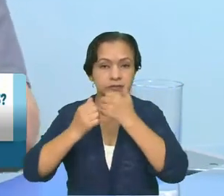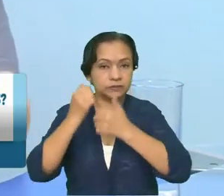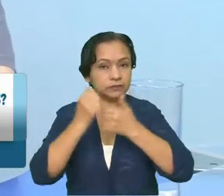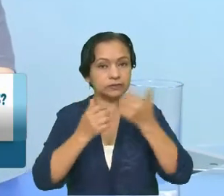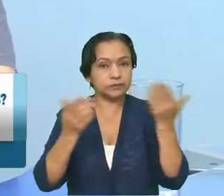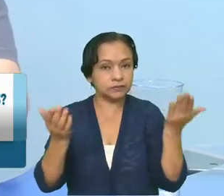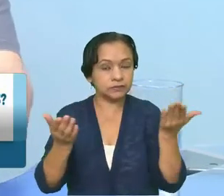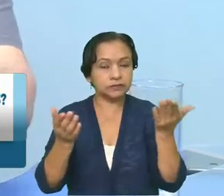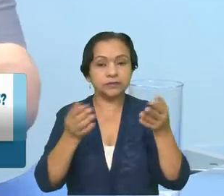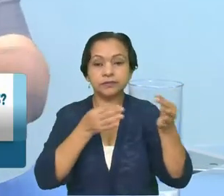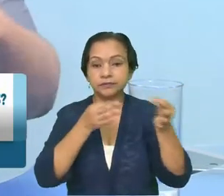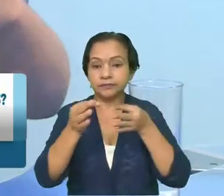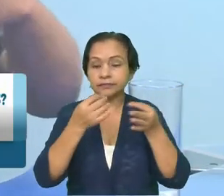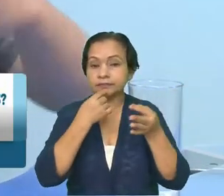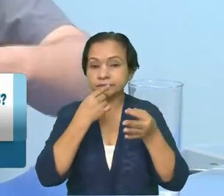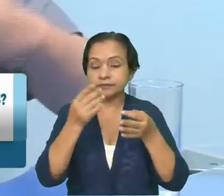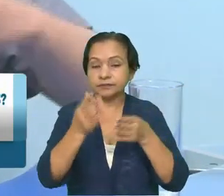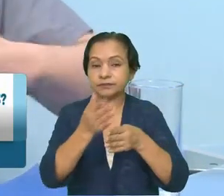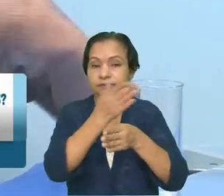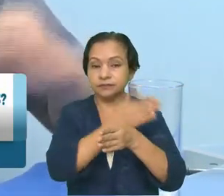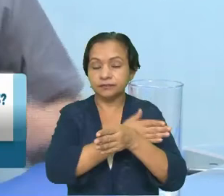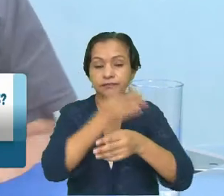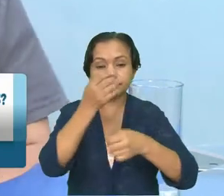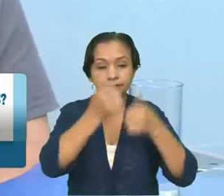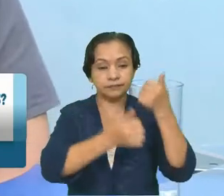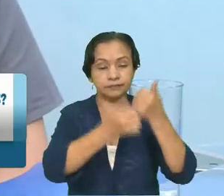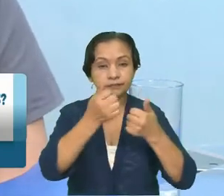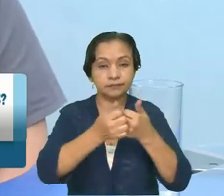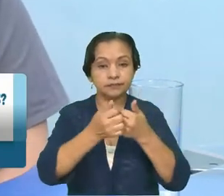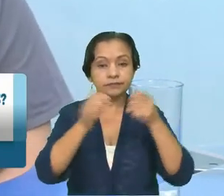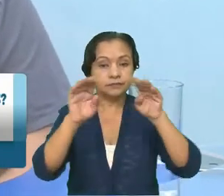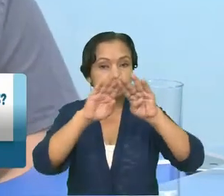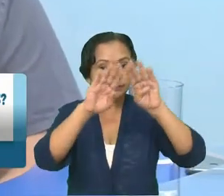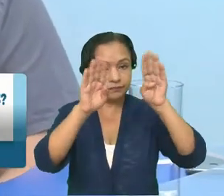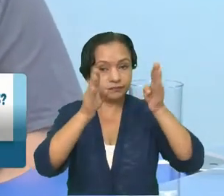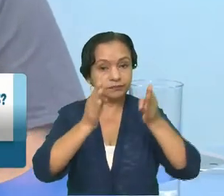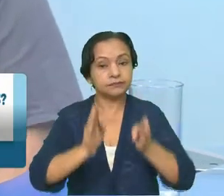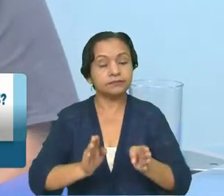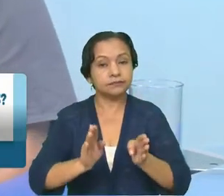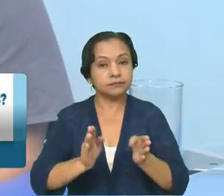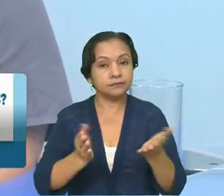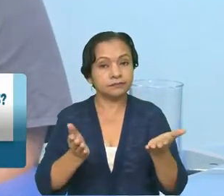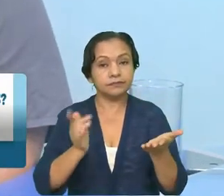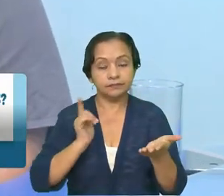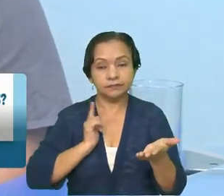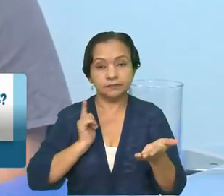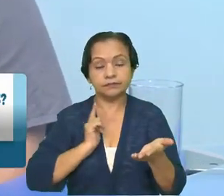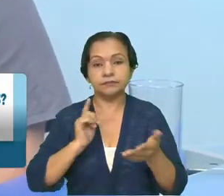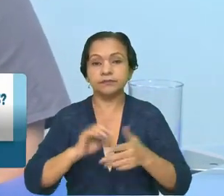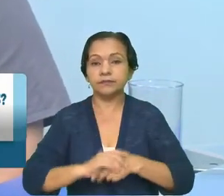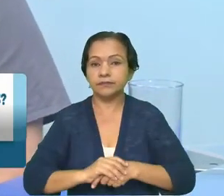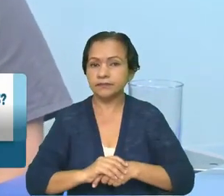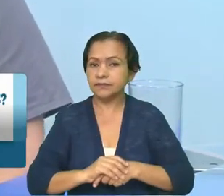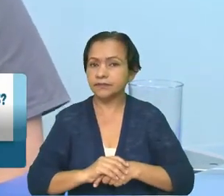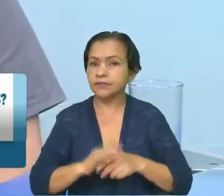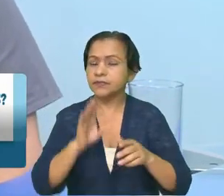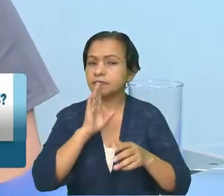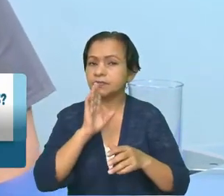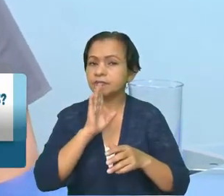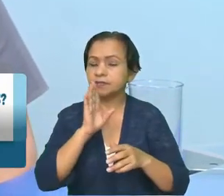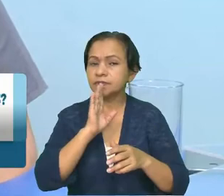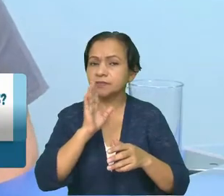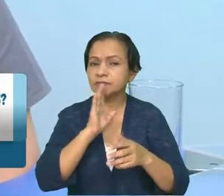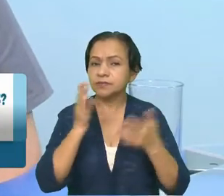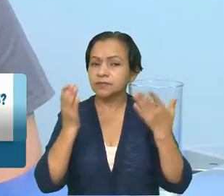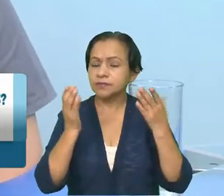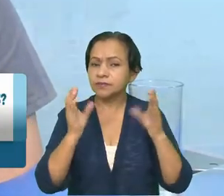lesiones que explican todos los episodios clínicos que esa paciente ha estado teniendo. Hablemos de esos